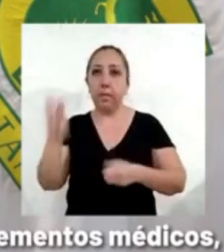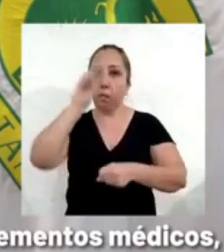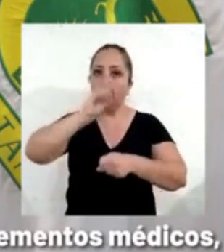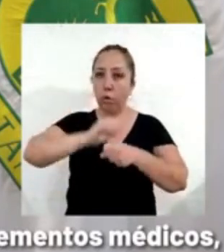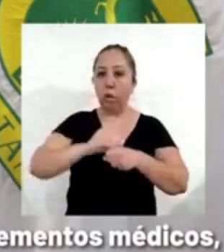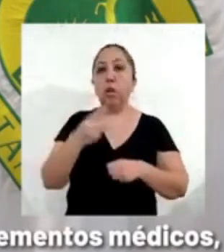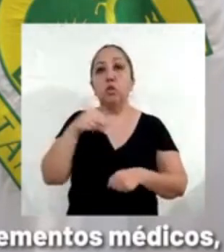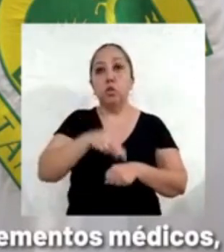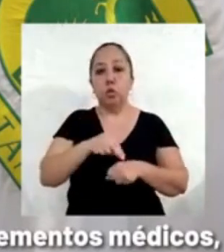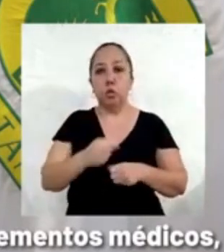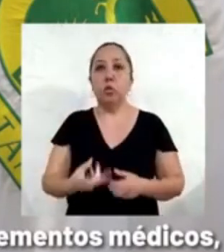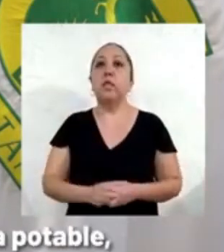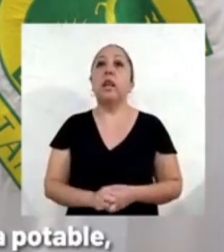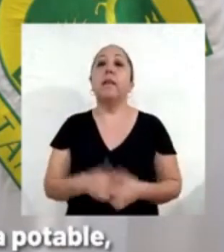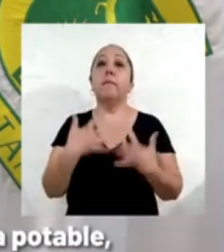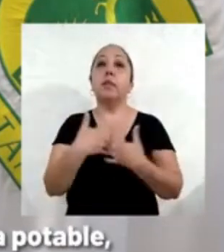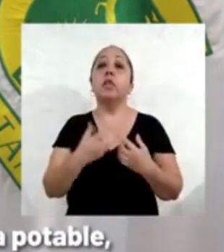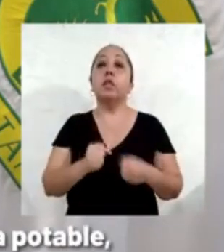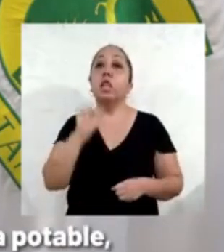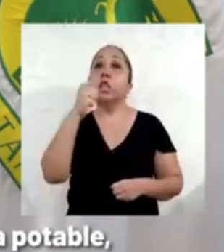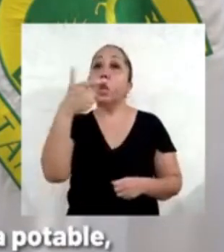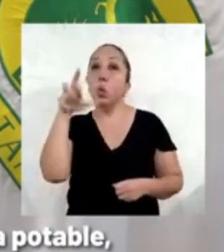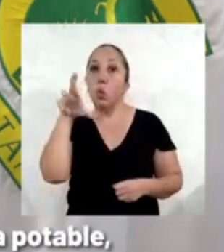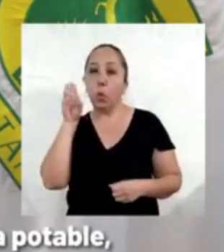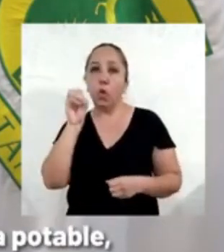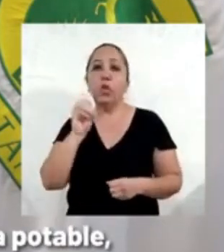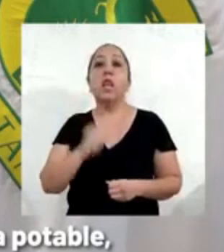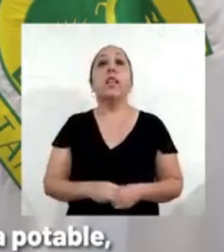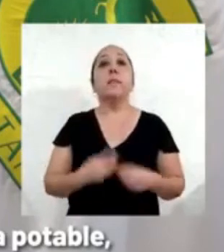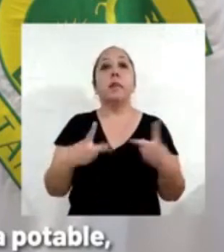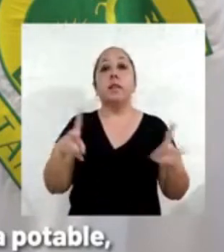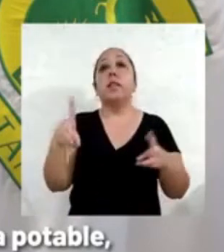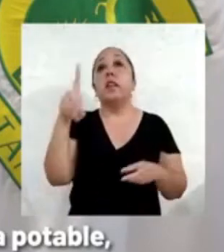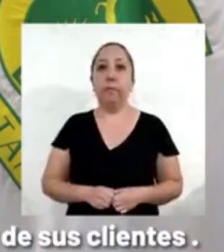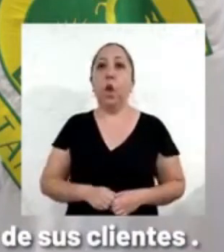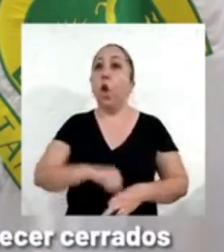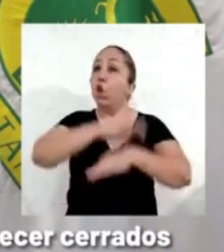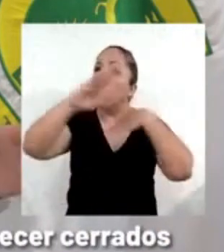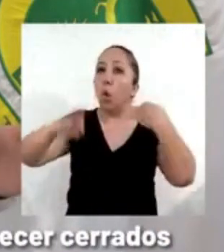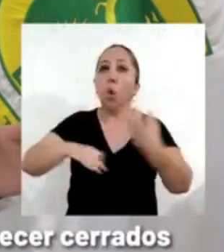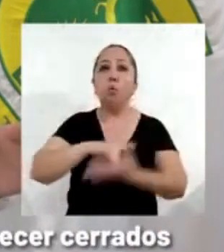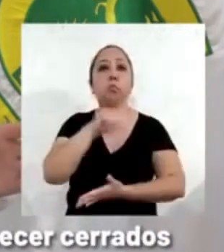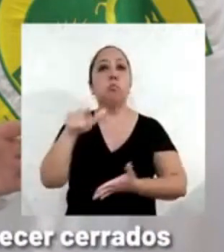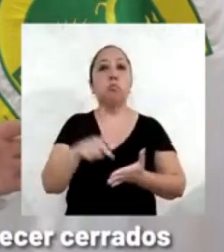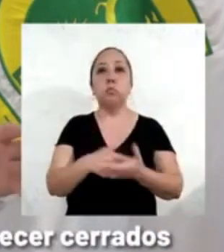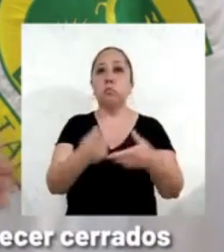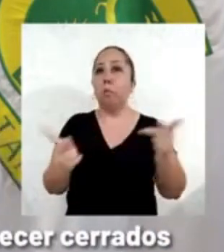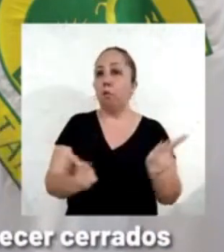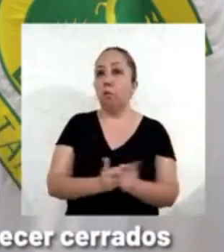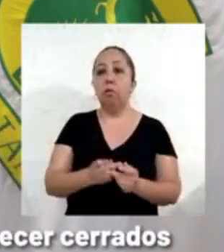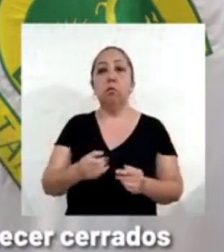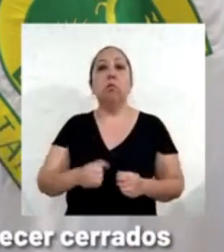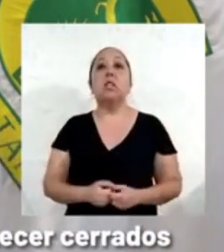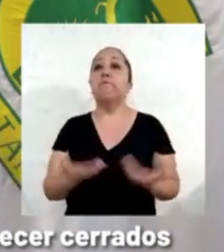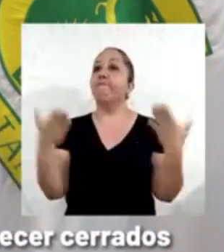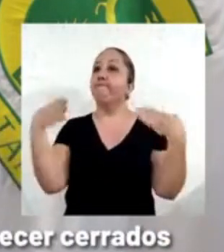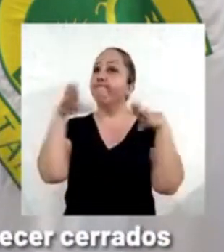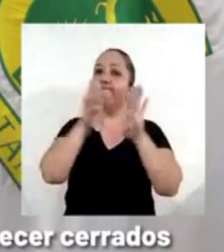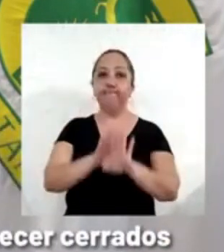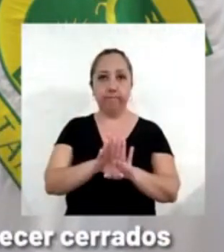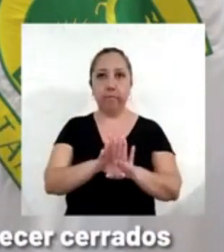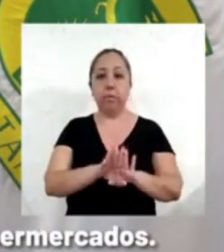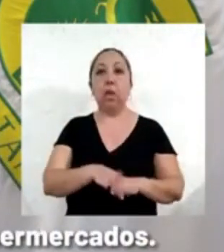e implementos médicos, compañías de seguros y minoristas de agua. Todos los centros comerciales deberán